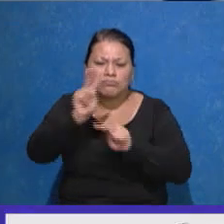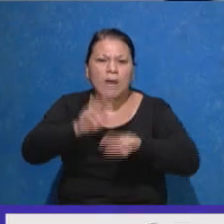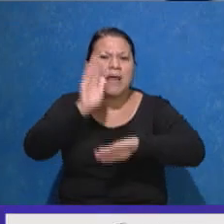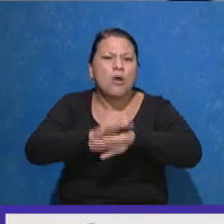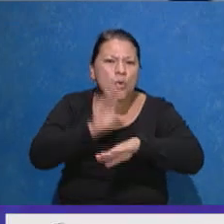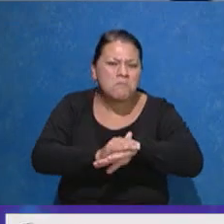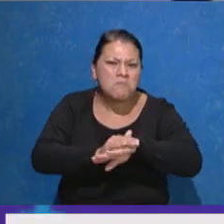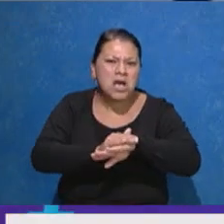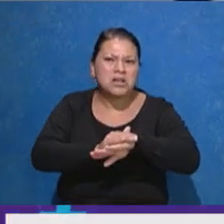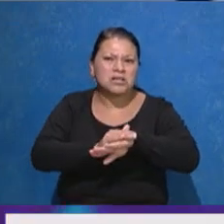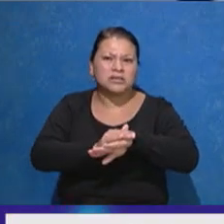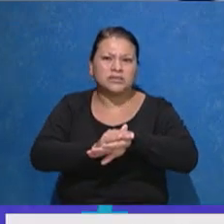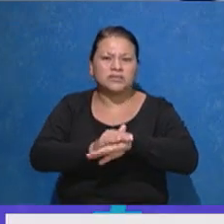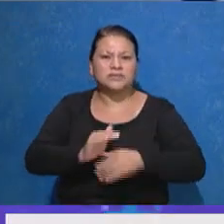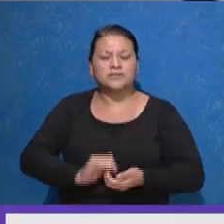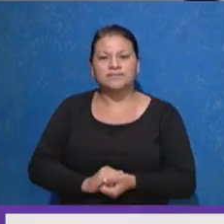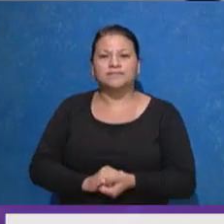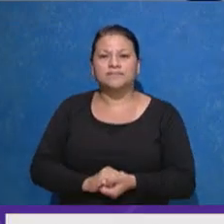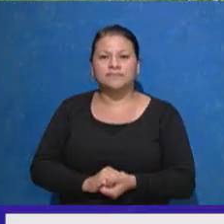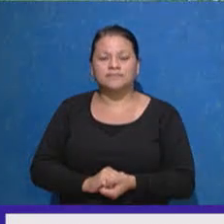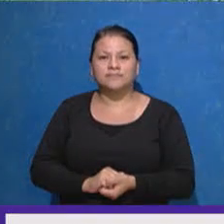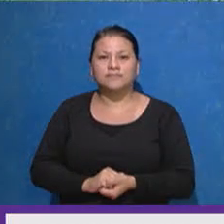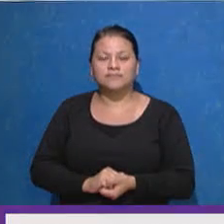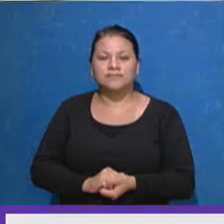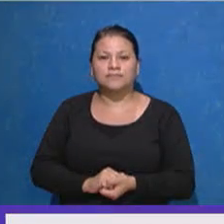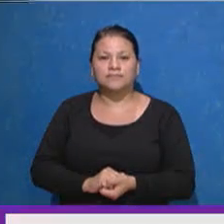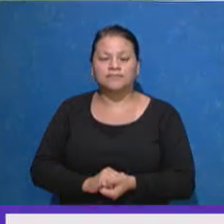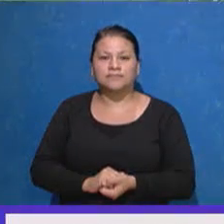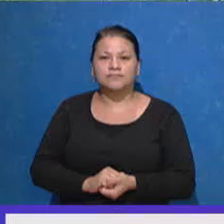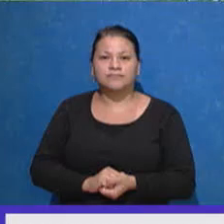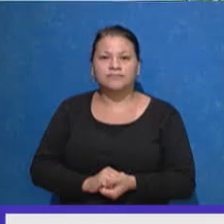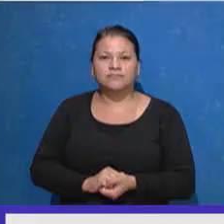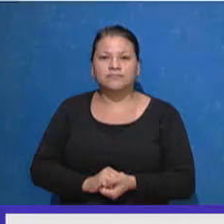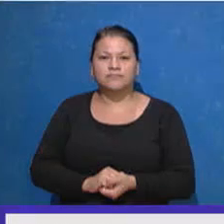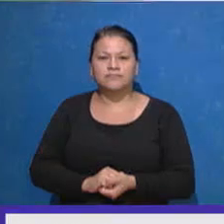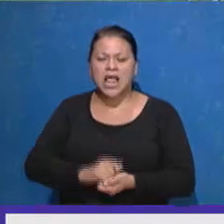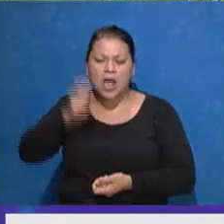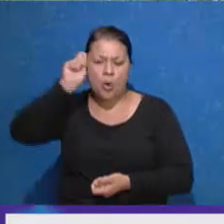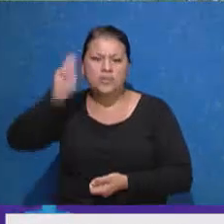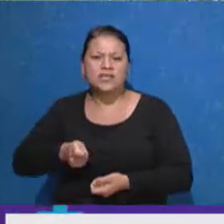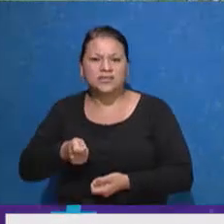culpar sin que no lo sean? Si no es que la justicia